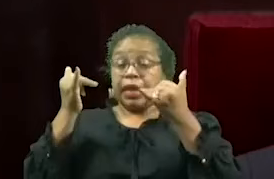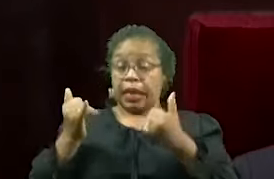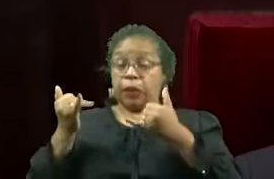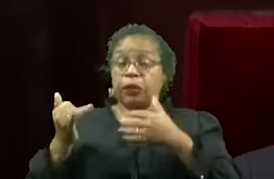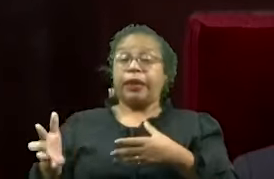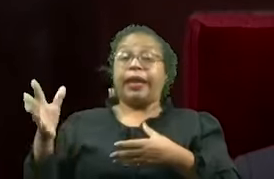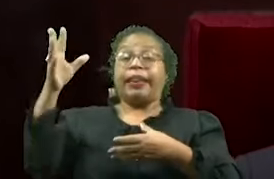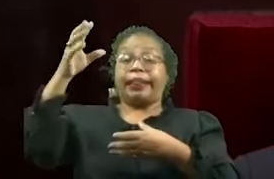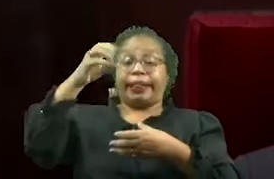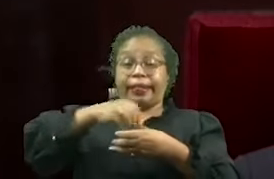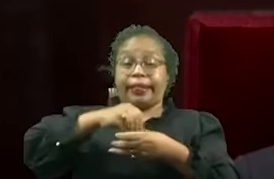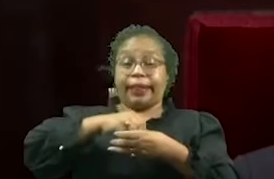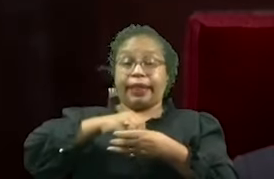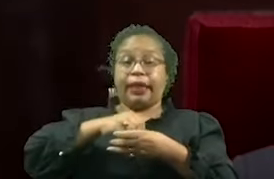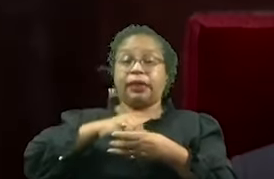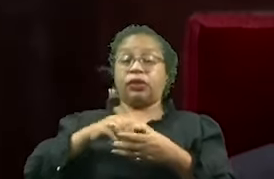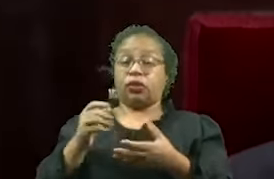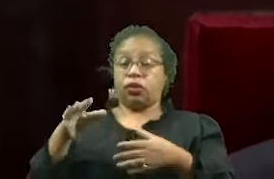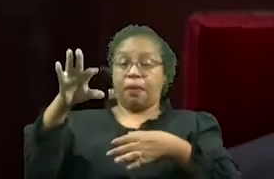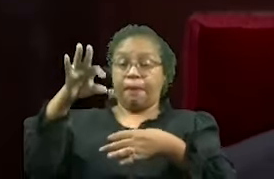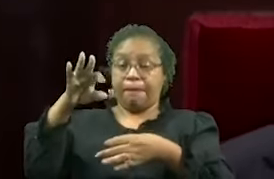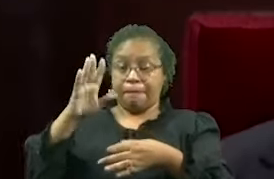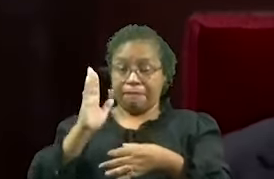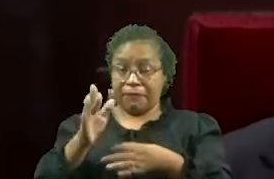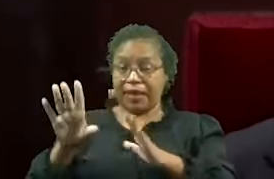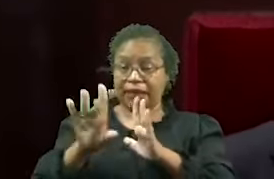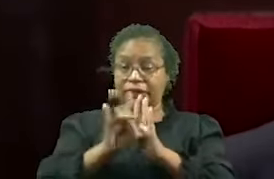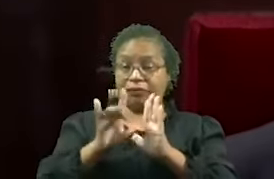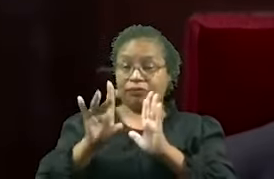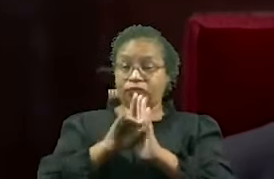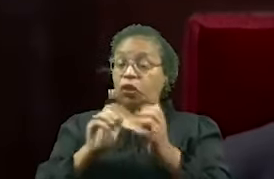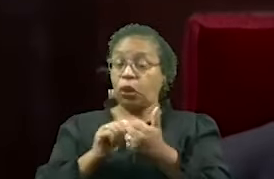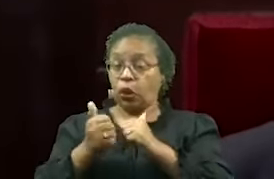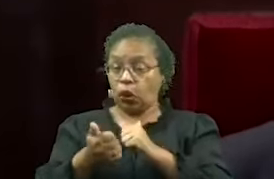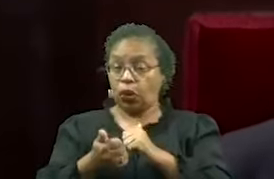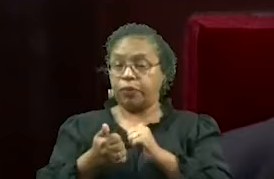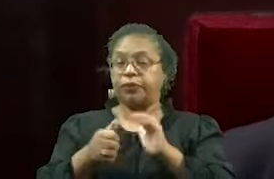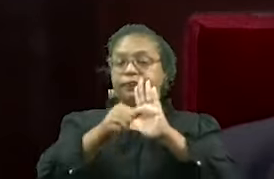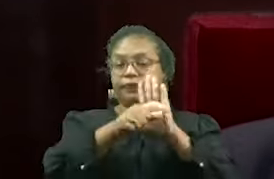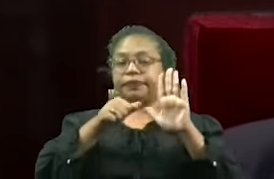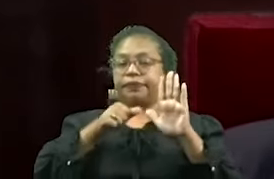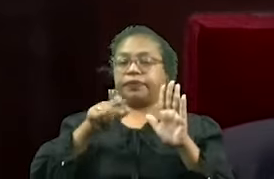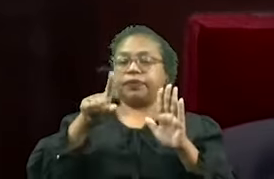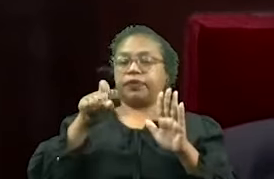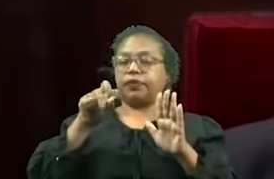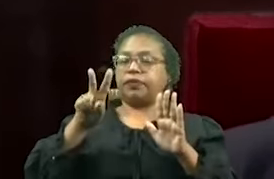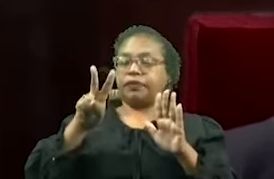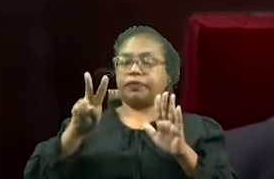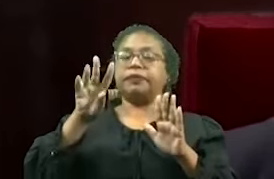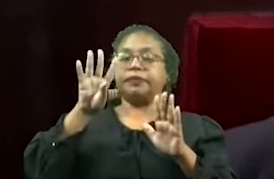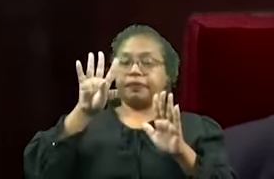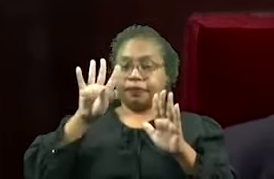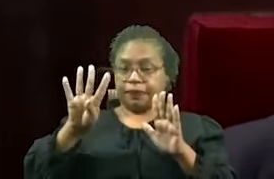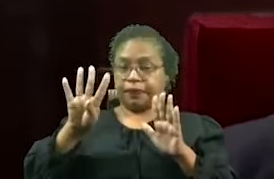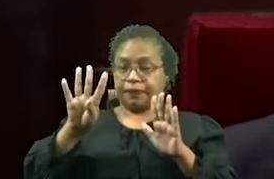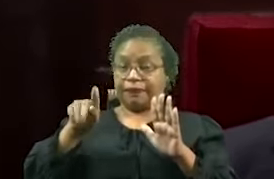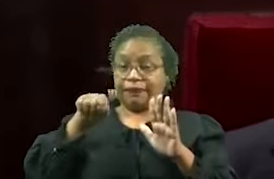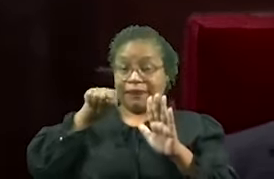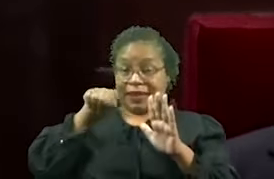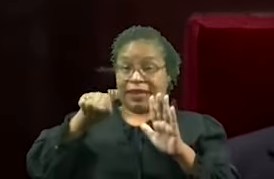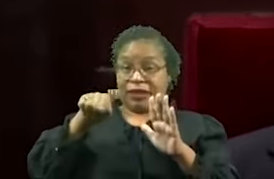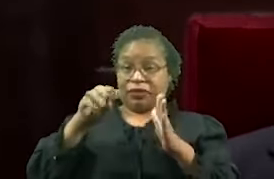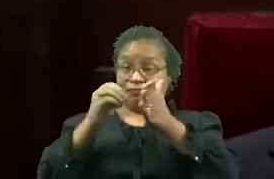de elección presidencial establecida en el artículo 124 como una disposición inmodificable